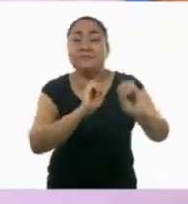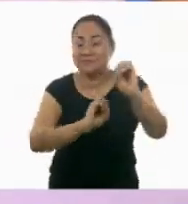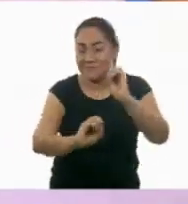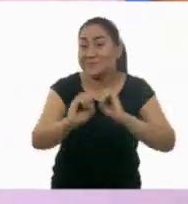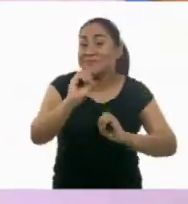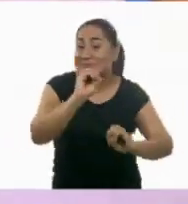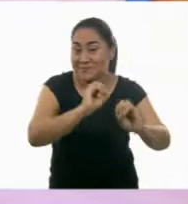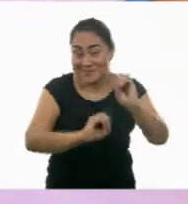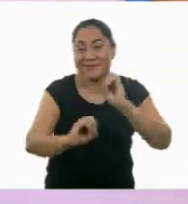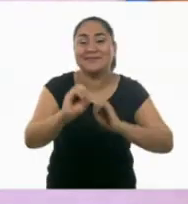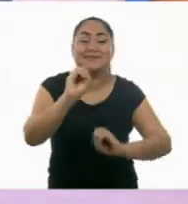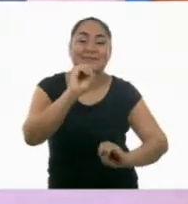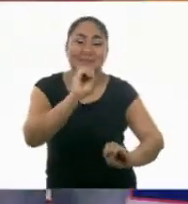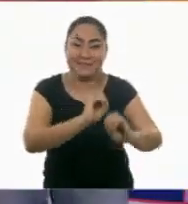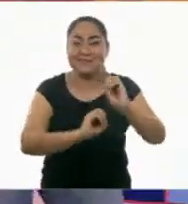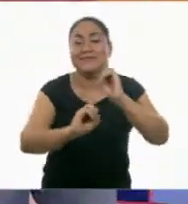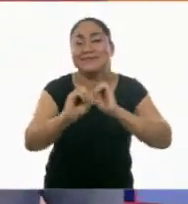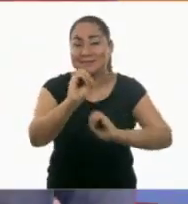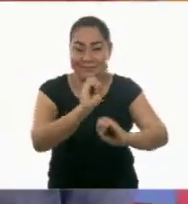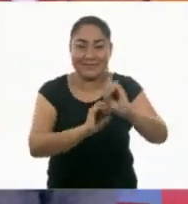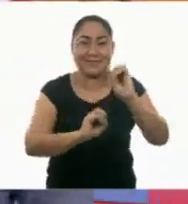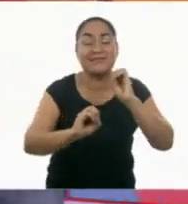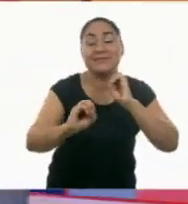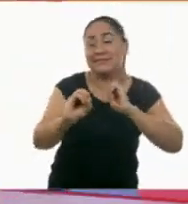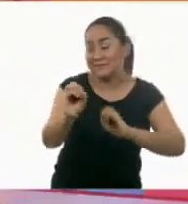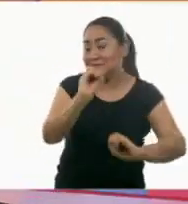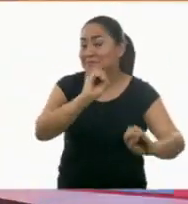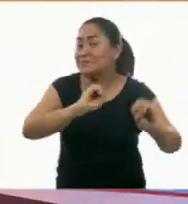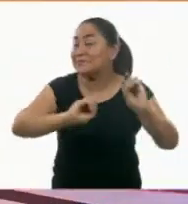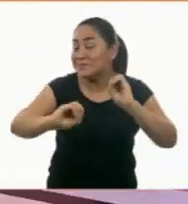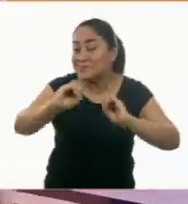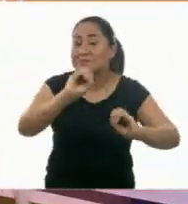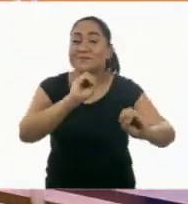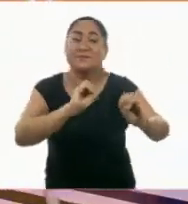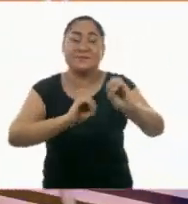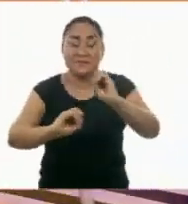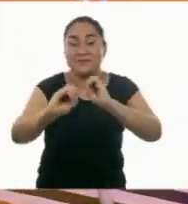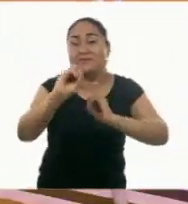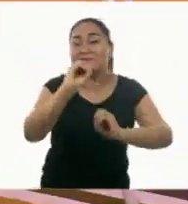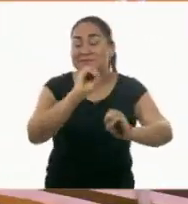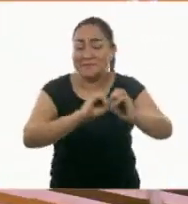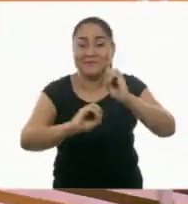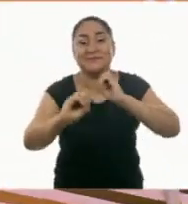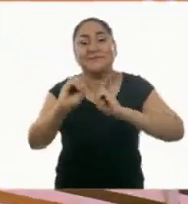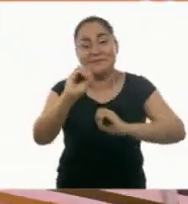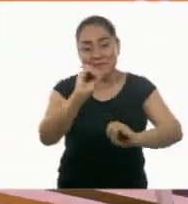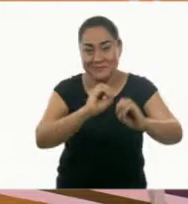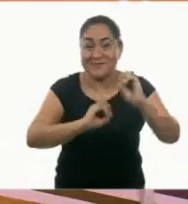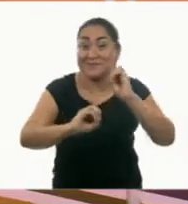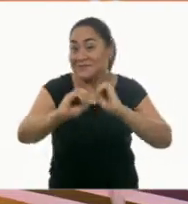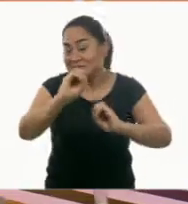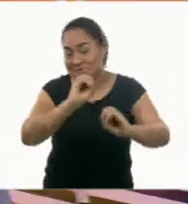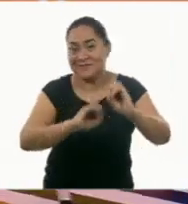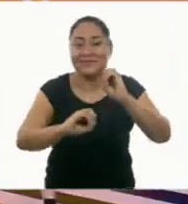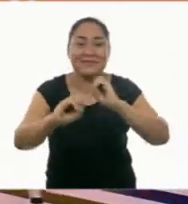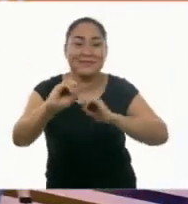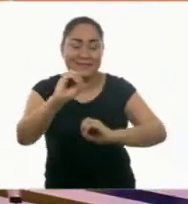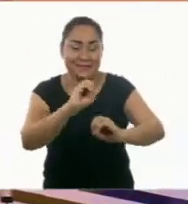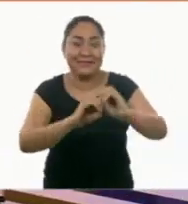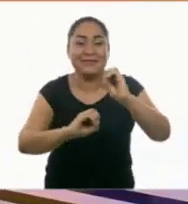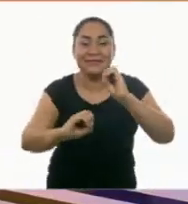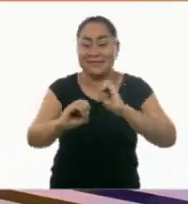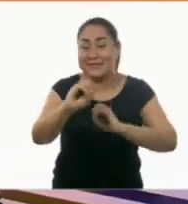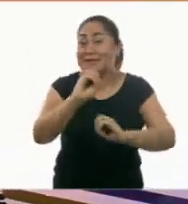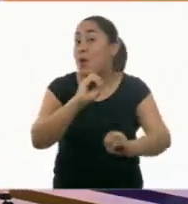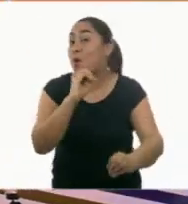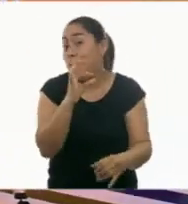o o o o o o o o o o o o o o o o o o o o o o o o o